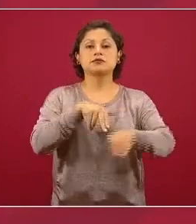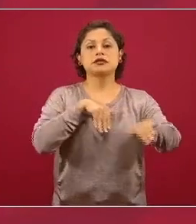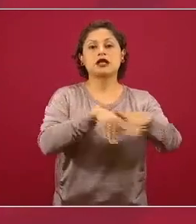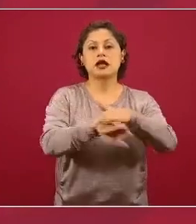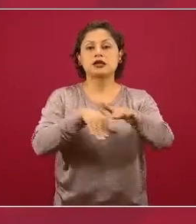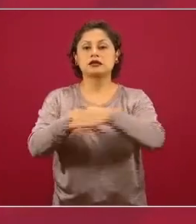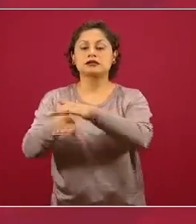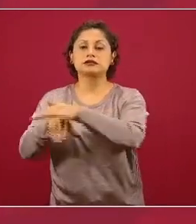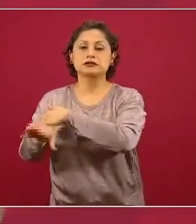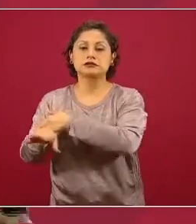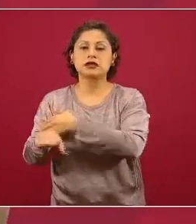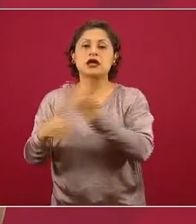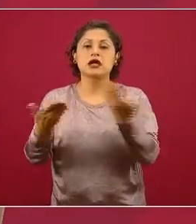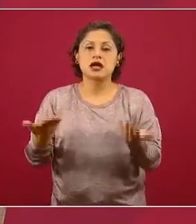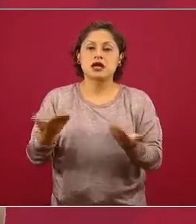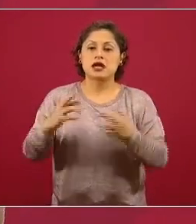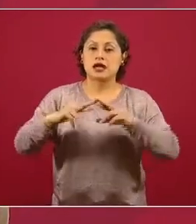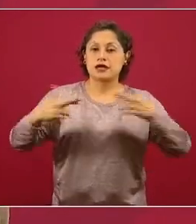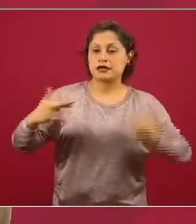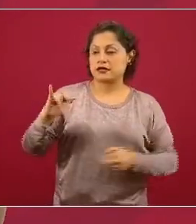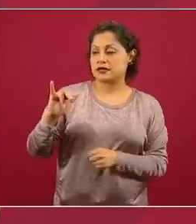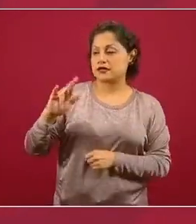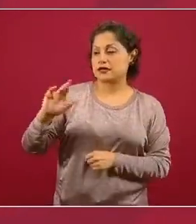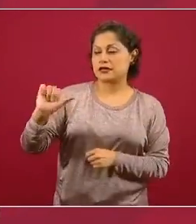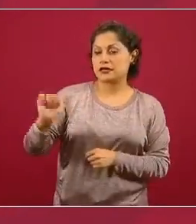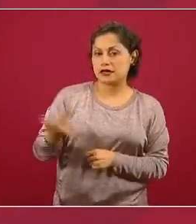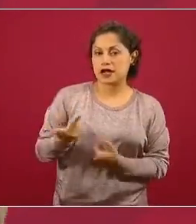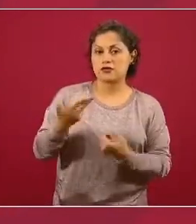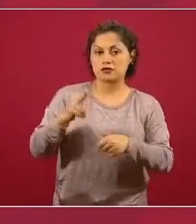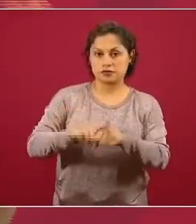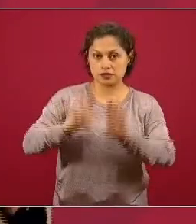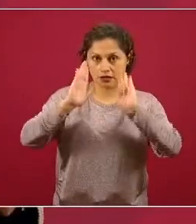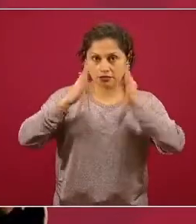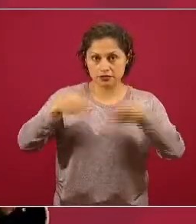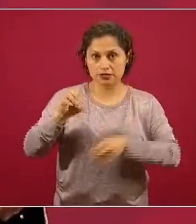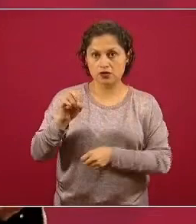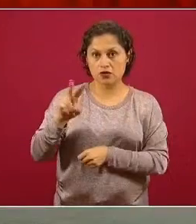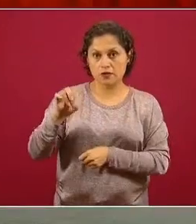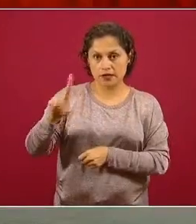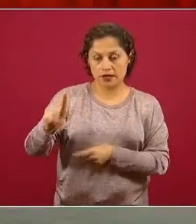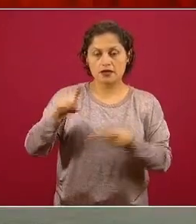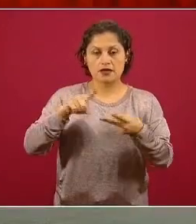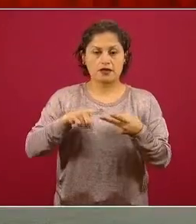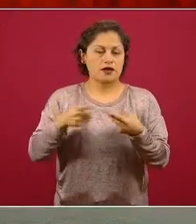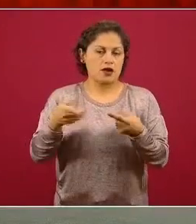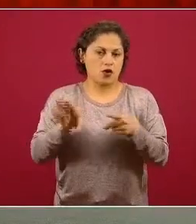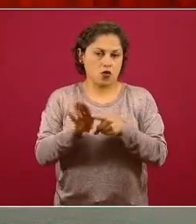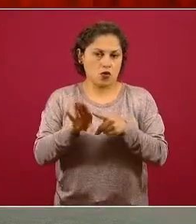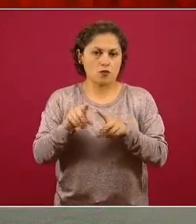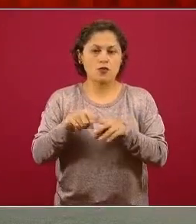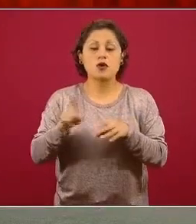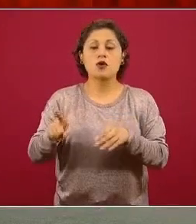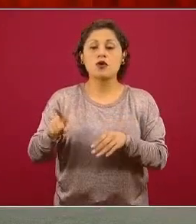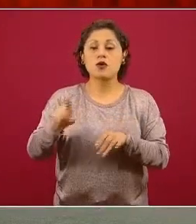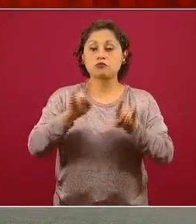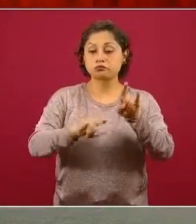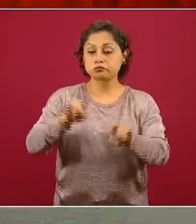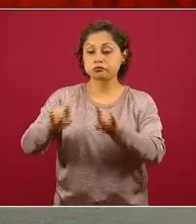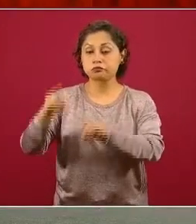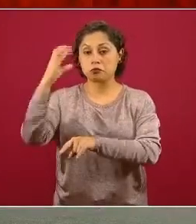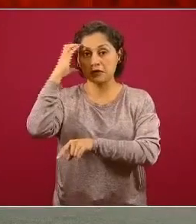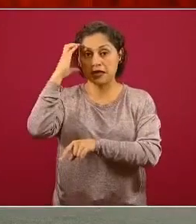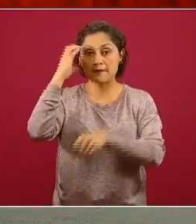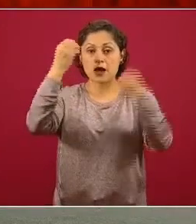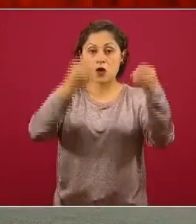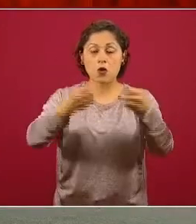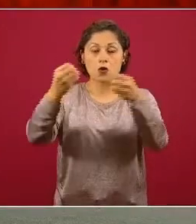mide a partir de la red IRAG, la red de hospitales COVID, y es el número de camas ocupadas entre el número de camas